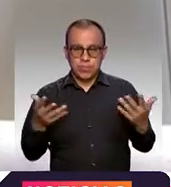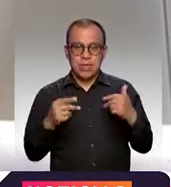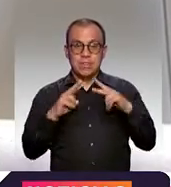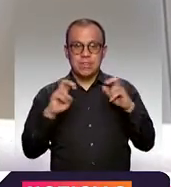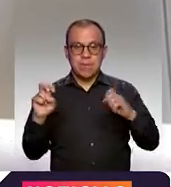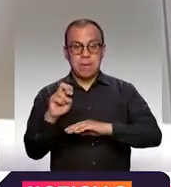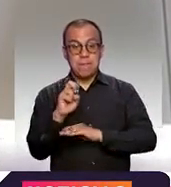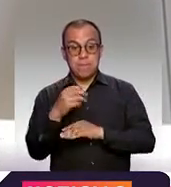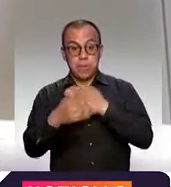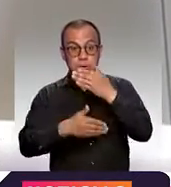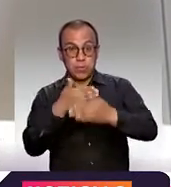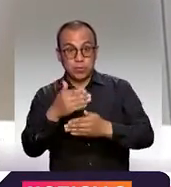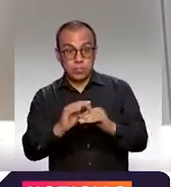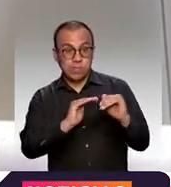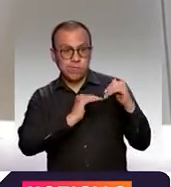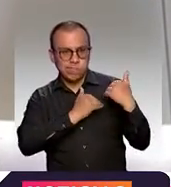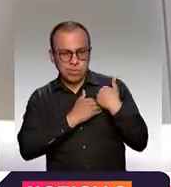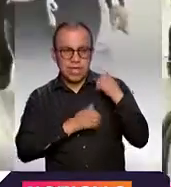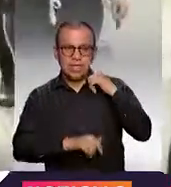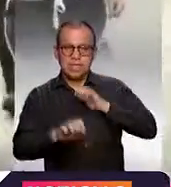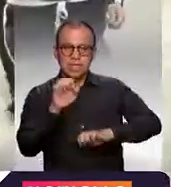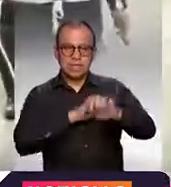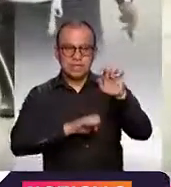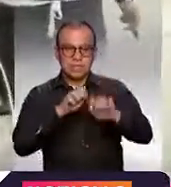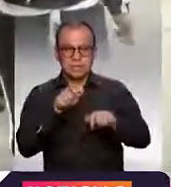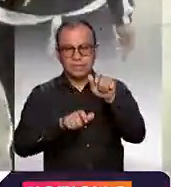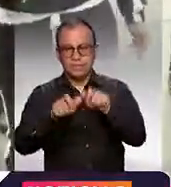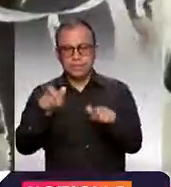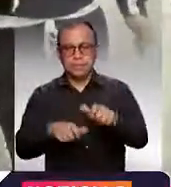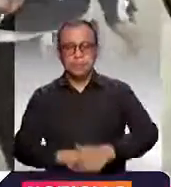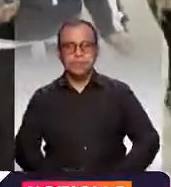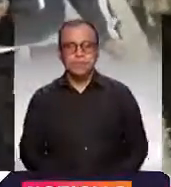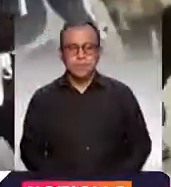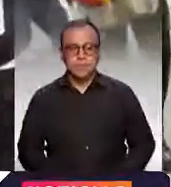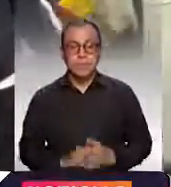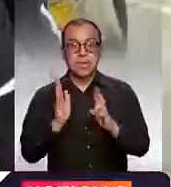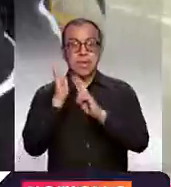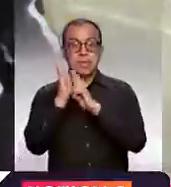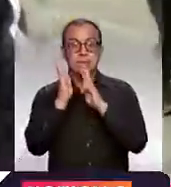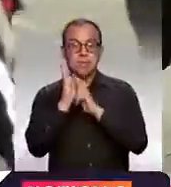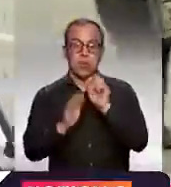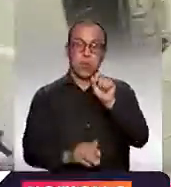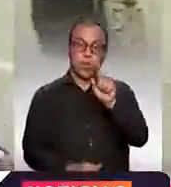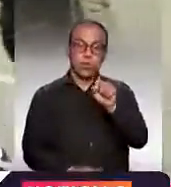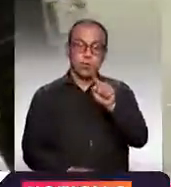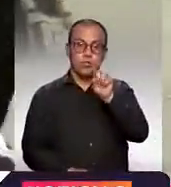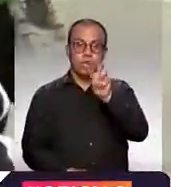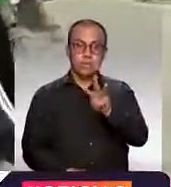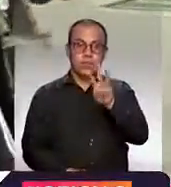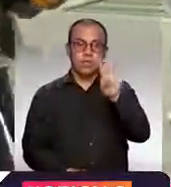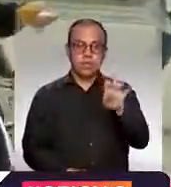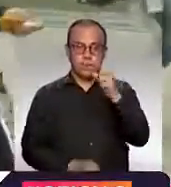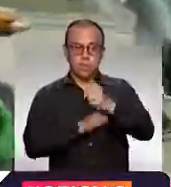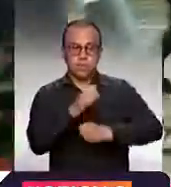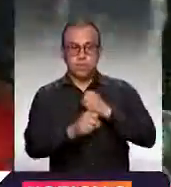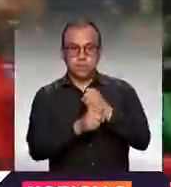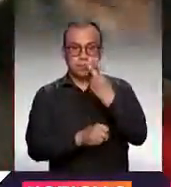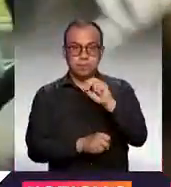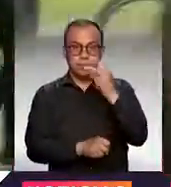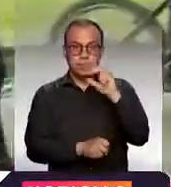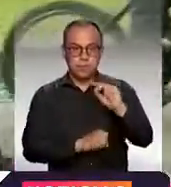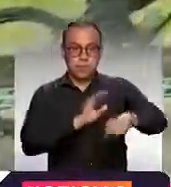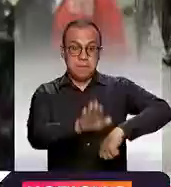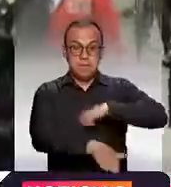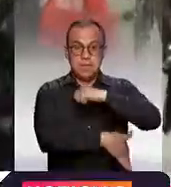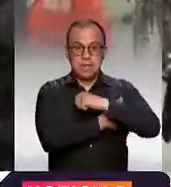Personería Distrital y por la Defensoría del Pueblo. La resolución 1139 de 2020 fue expedida por el Ministerio